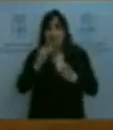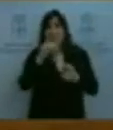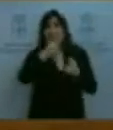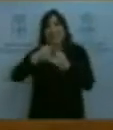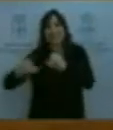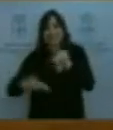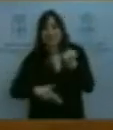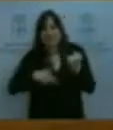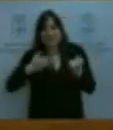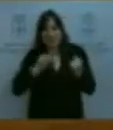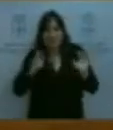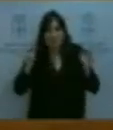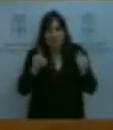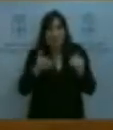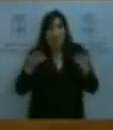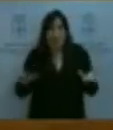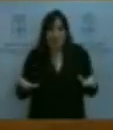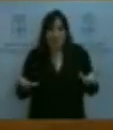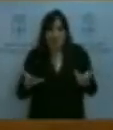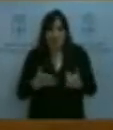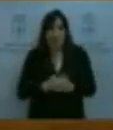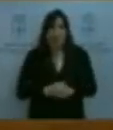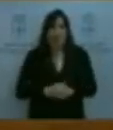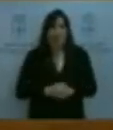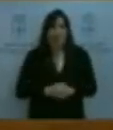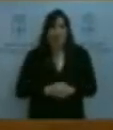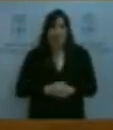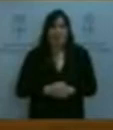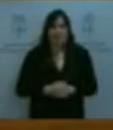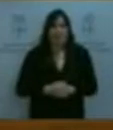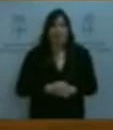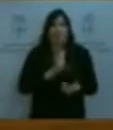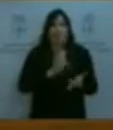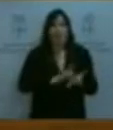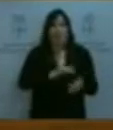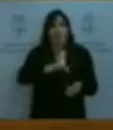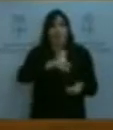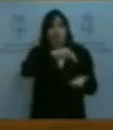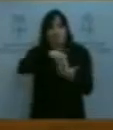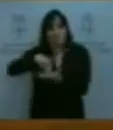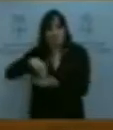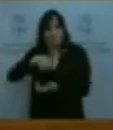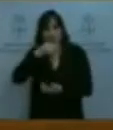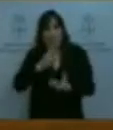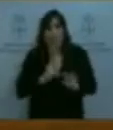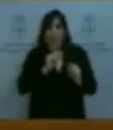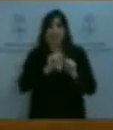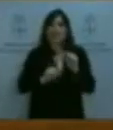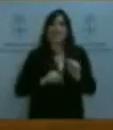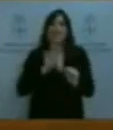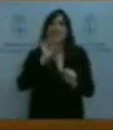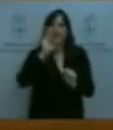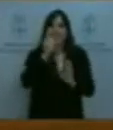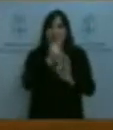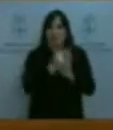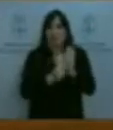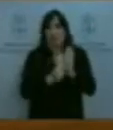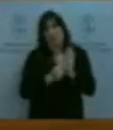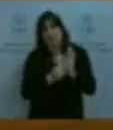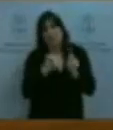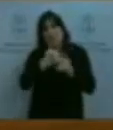el mismo. Y al término de dichas comparecencias se fijaron 15 puntos, 15 ejes sobre los que